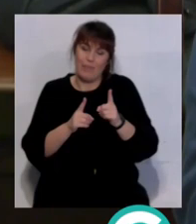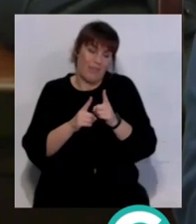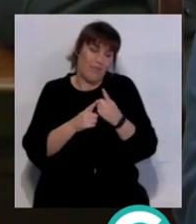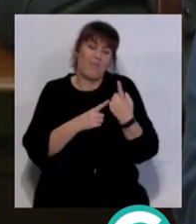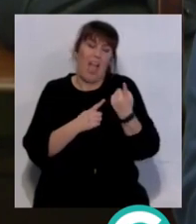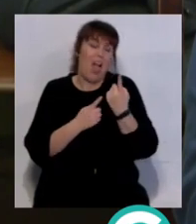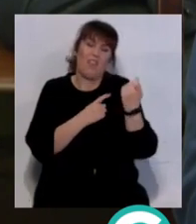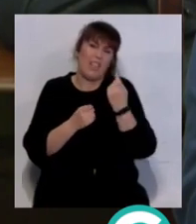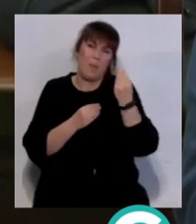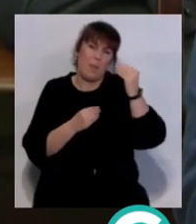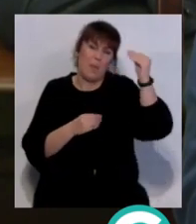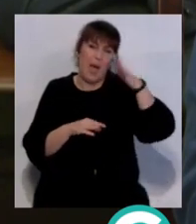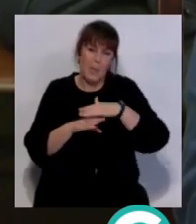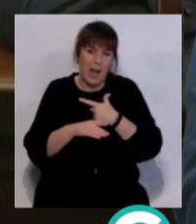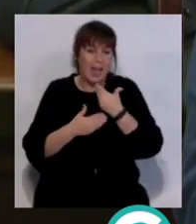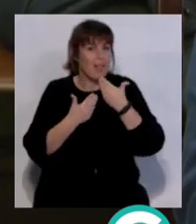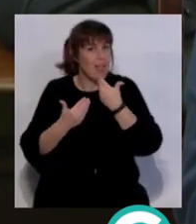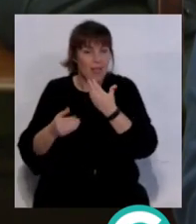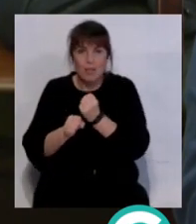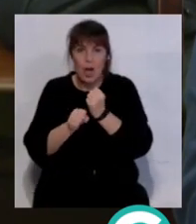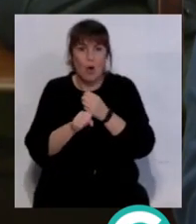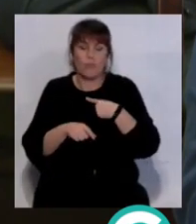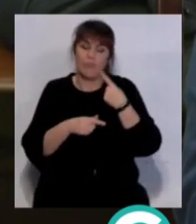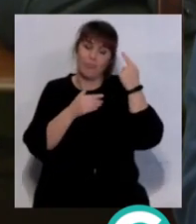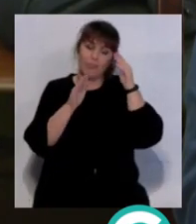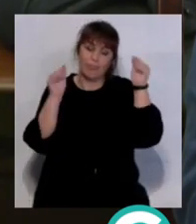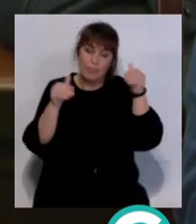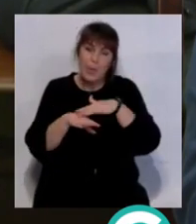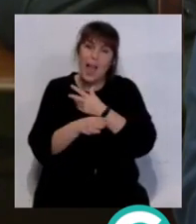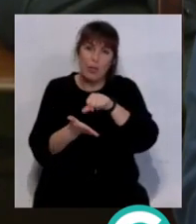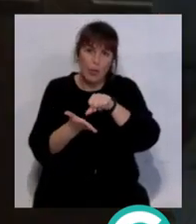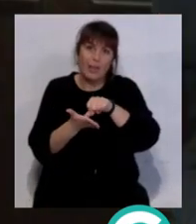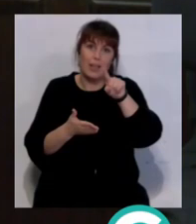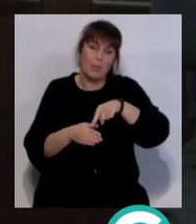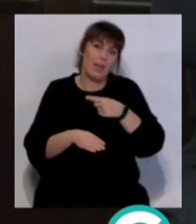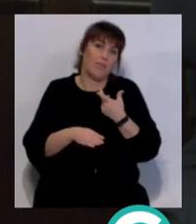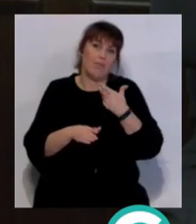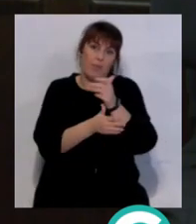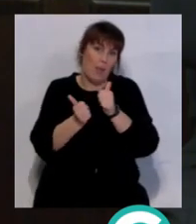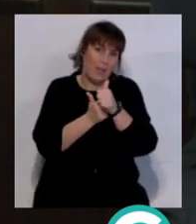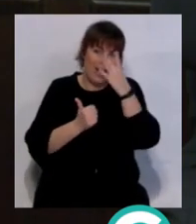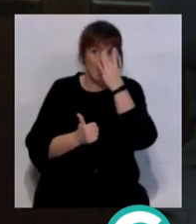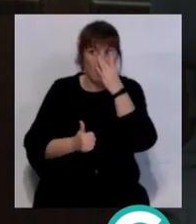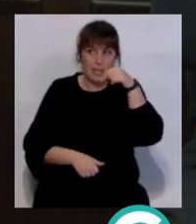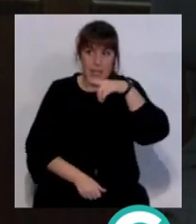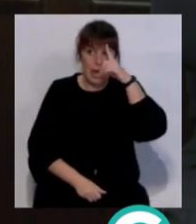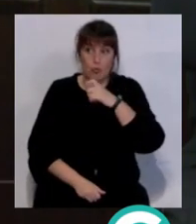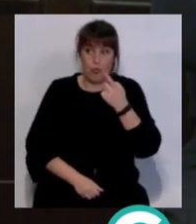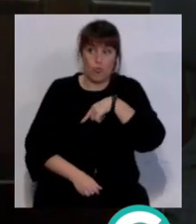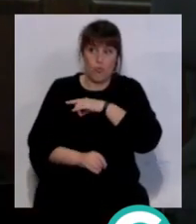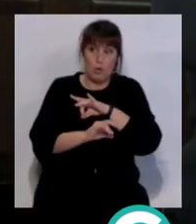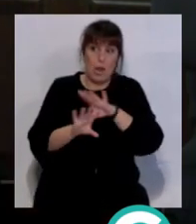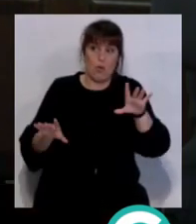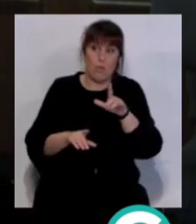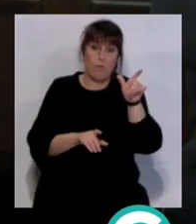agradecer su trabajo, su dedicación a esta ciudad y sobre todo al carnaval, ¿no? Y este año no queríamos ser menos, teníamos, claro, mucha gente